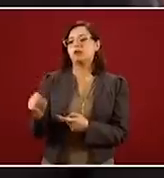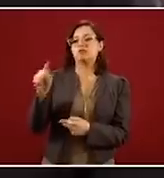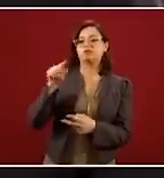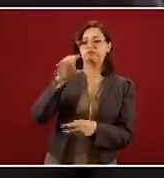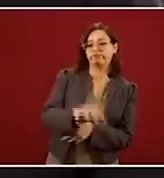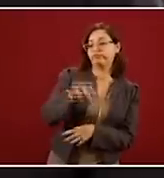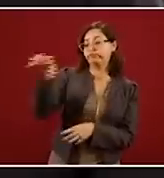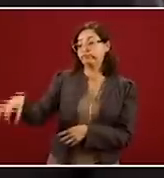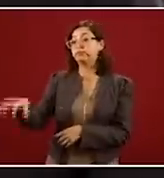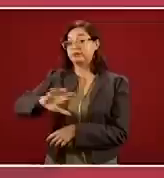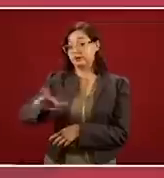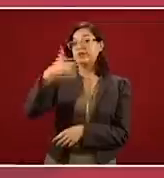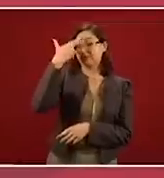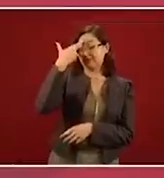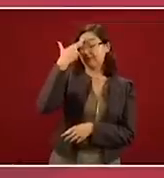¿Sí?